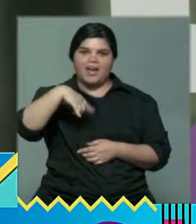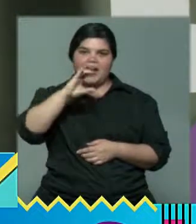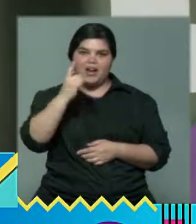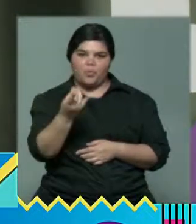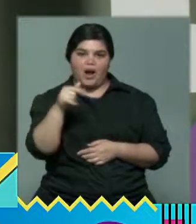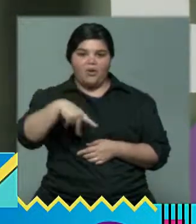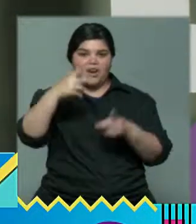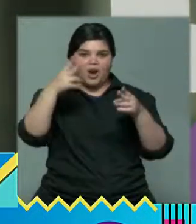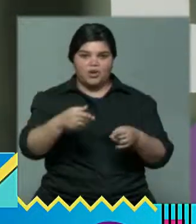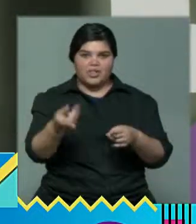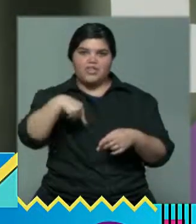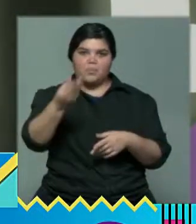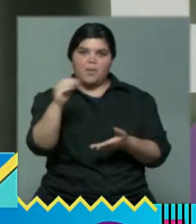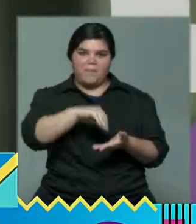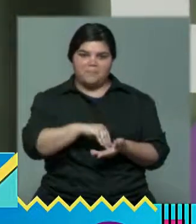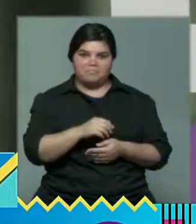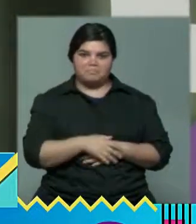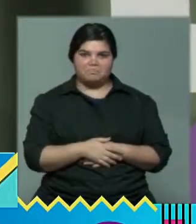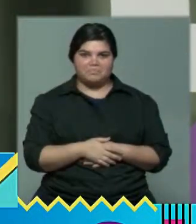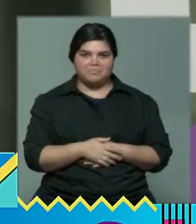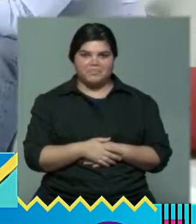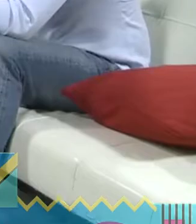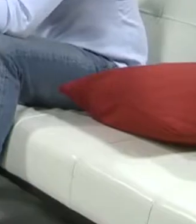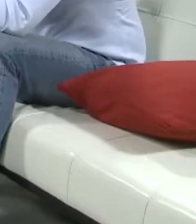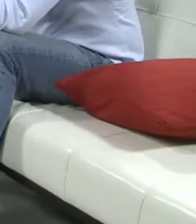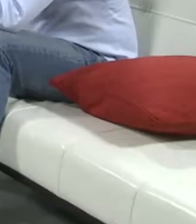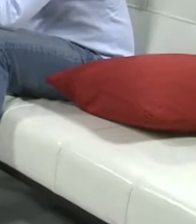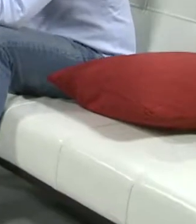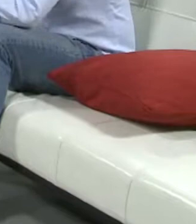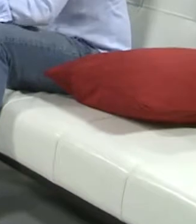a ir a un pequeño corte y enseguida volvemos con más Distintos Parecidos.